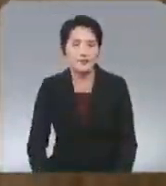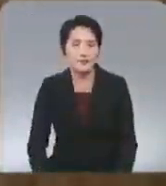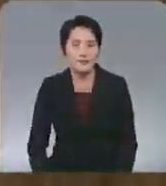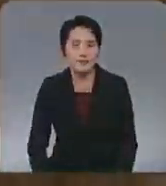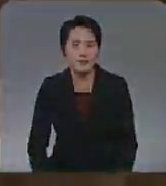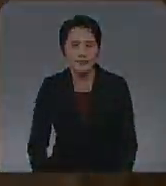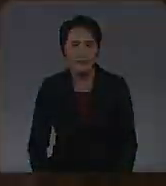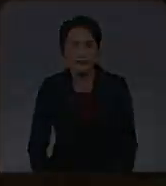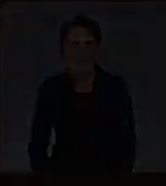2023